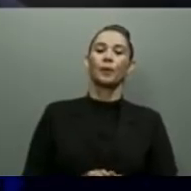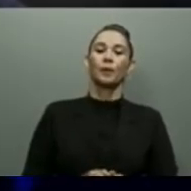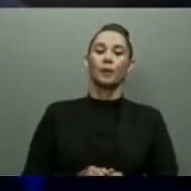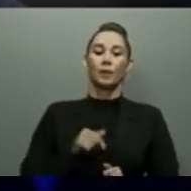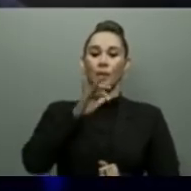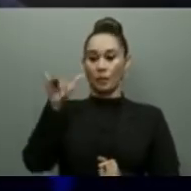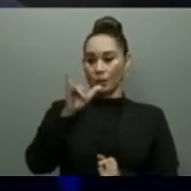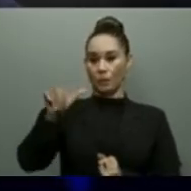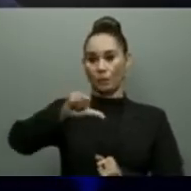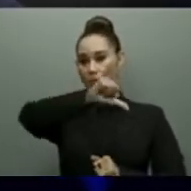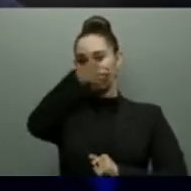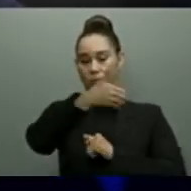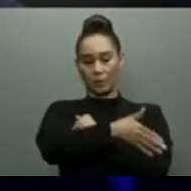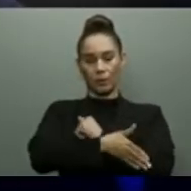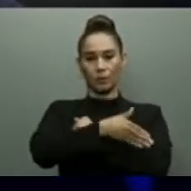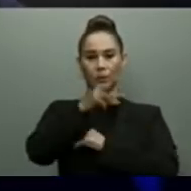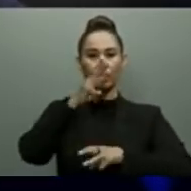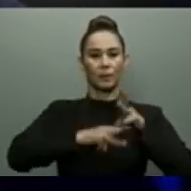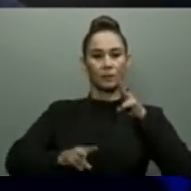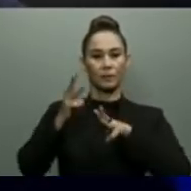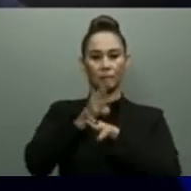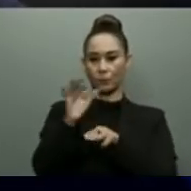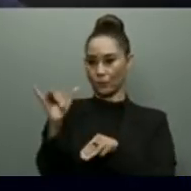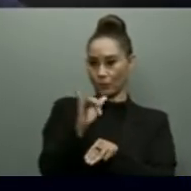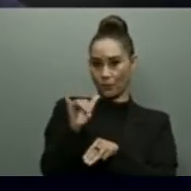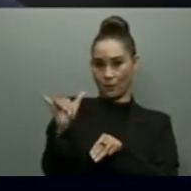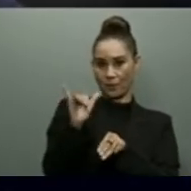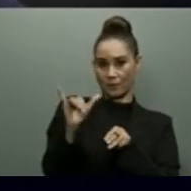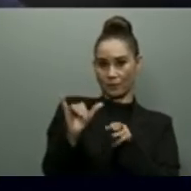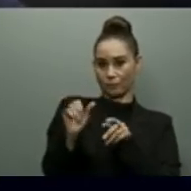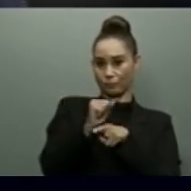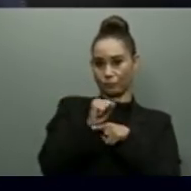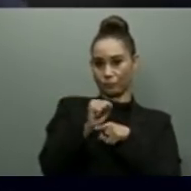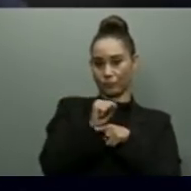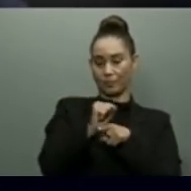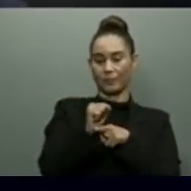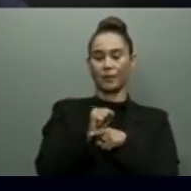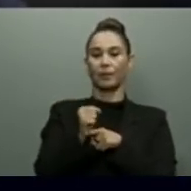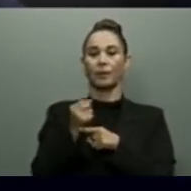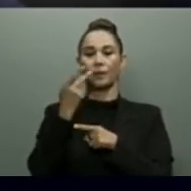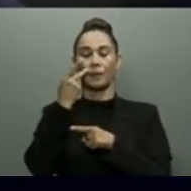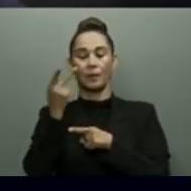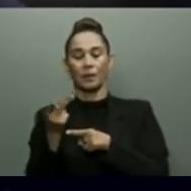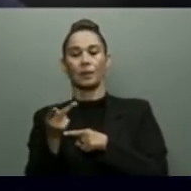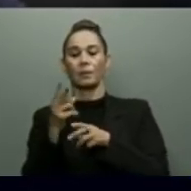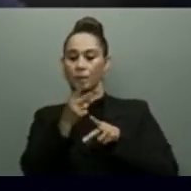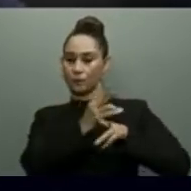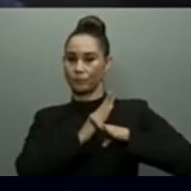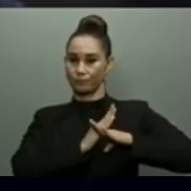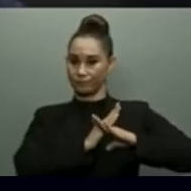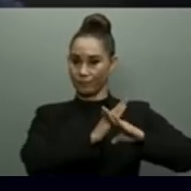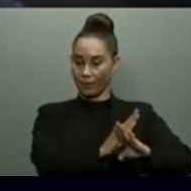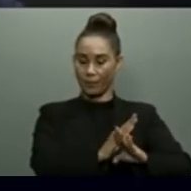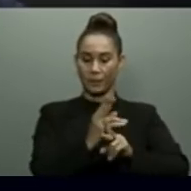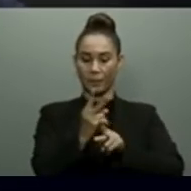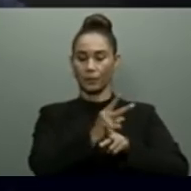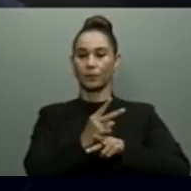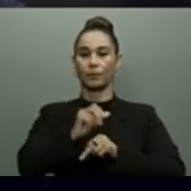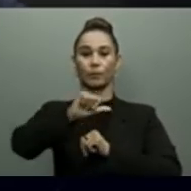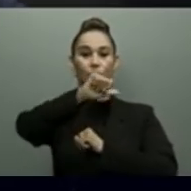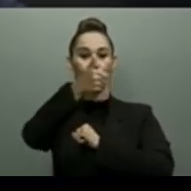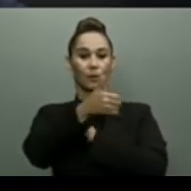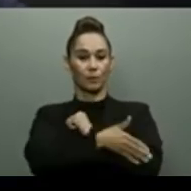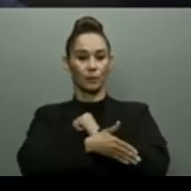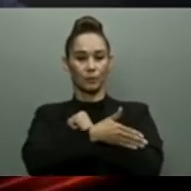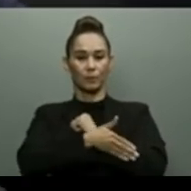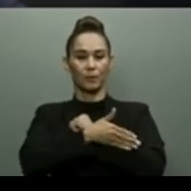otros países del mundo se llevan a cabo en situaciones como estas y en modelos de prevención que en países